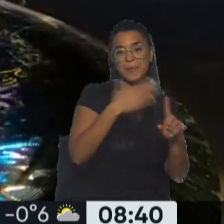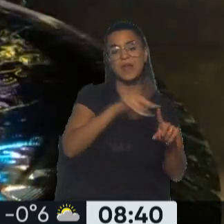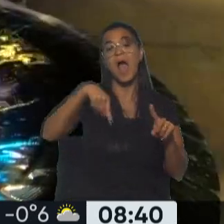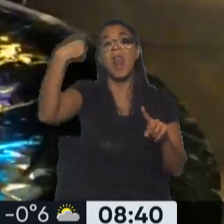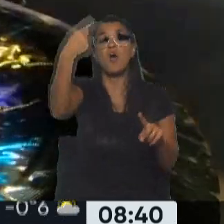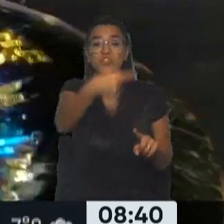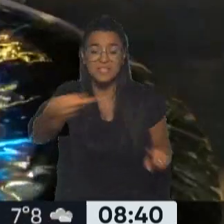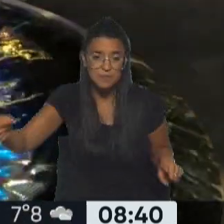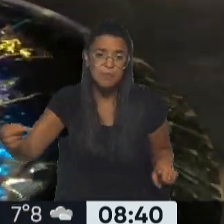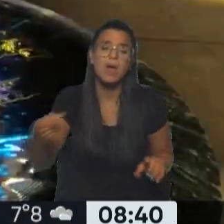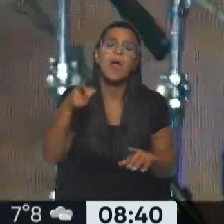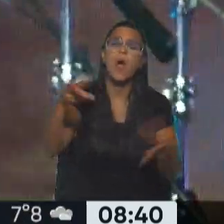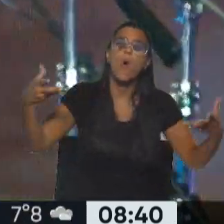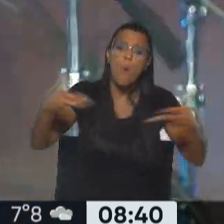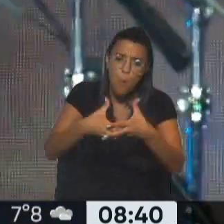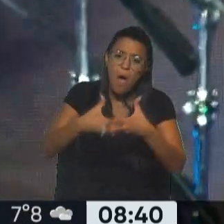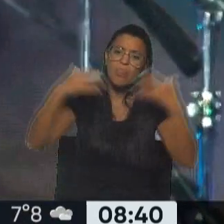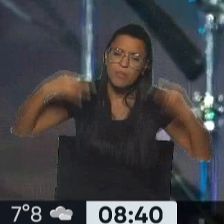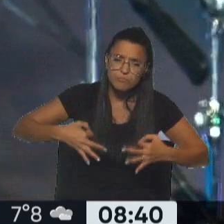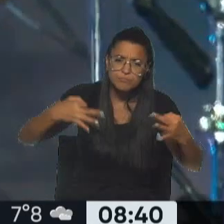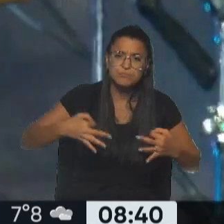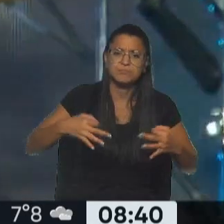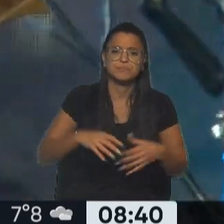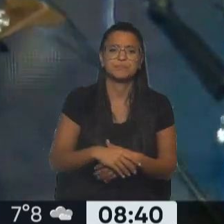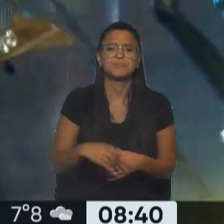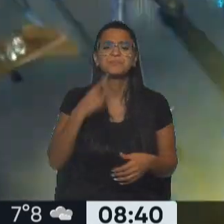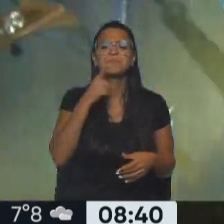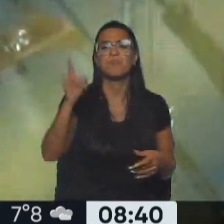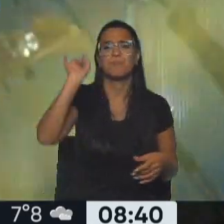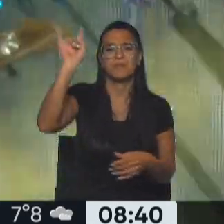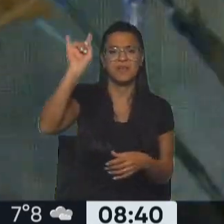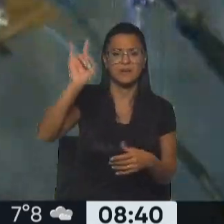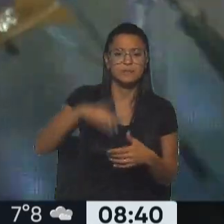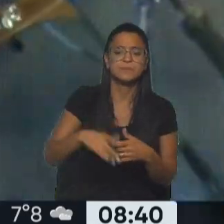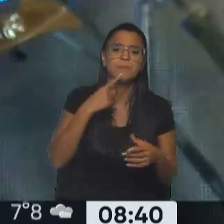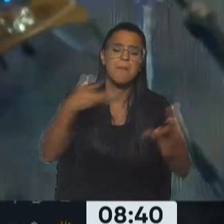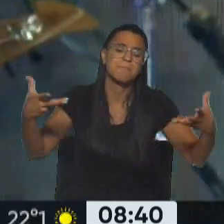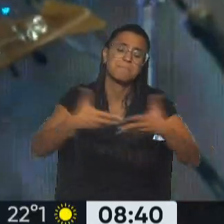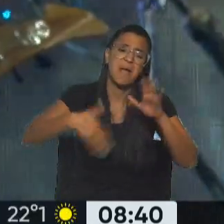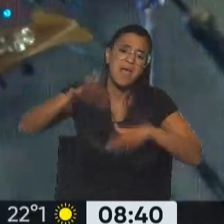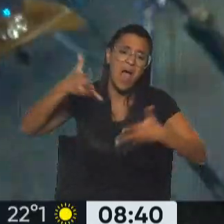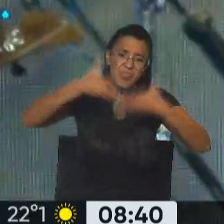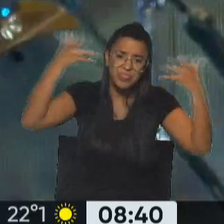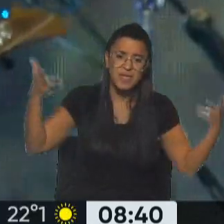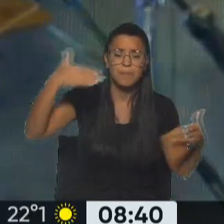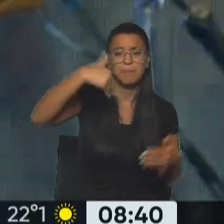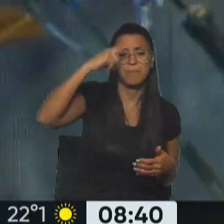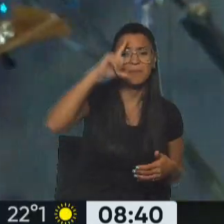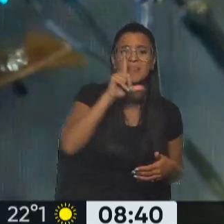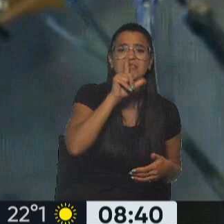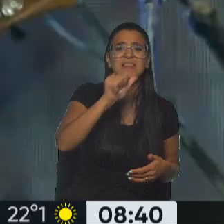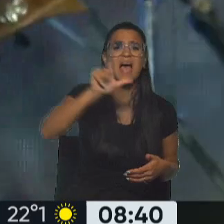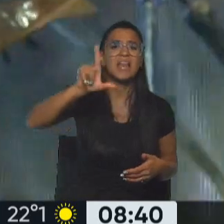semana siguiente otra de las bandas grandísimas de lo que tiene que ver con el heavy metal, tal vez la más grande del mundo con Iron Maiden, como es